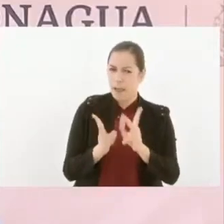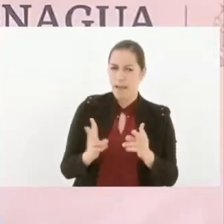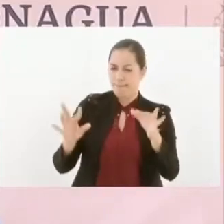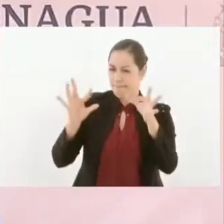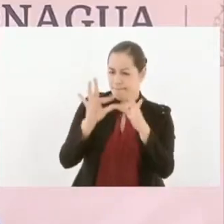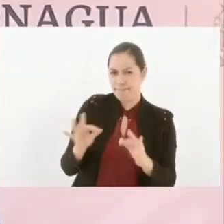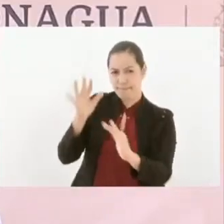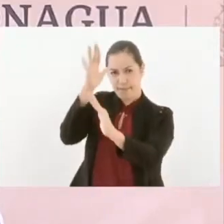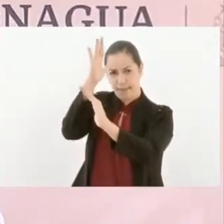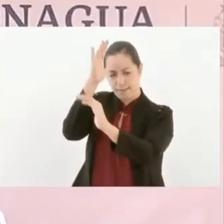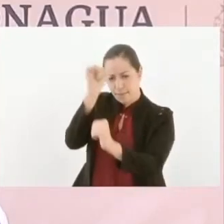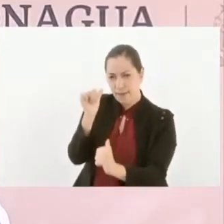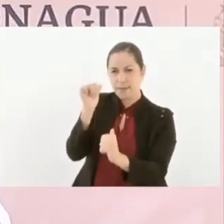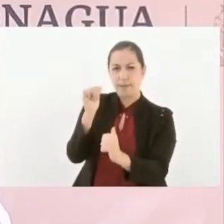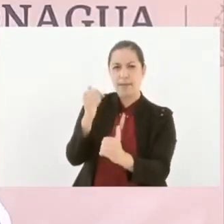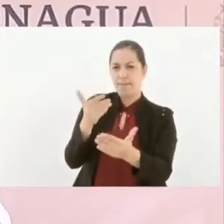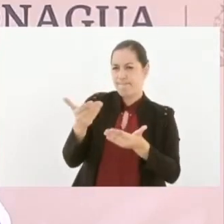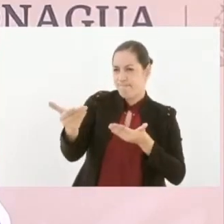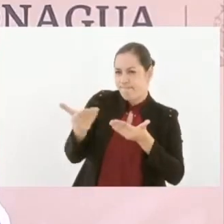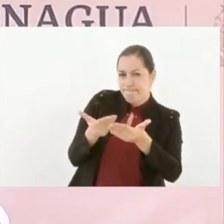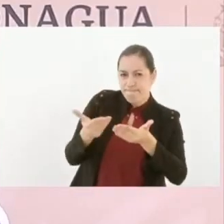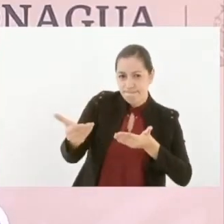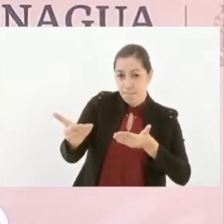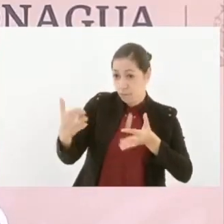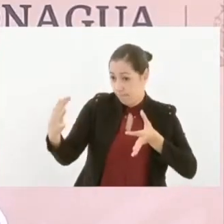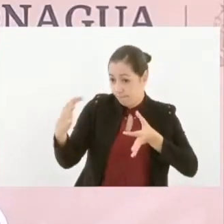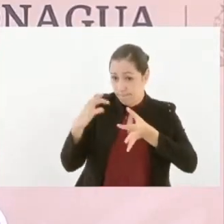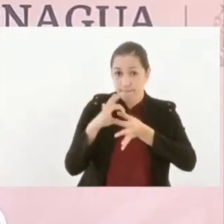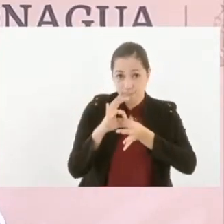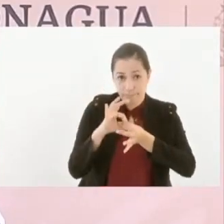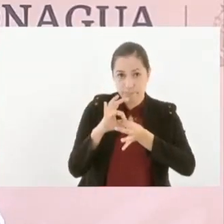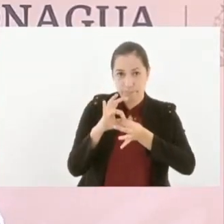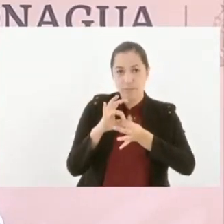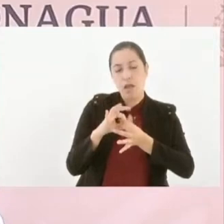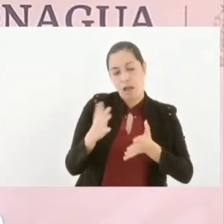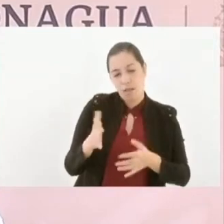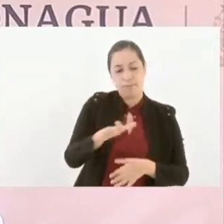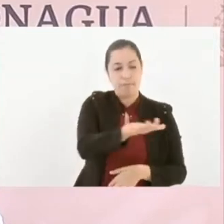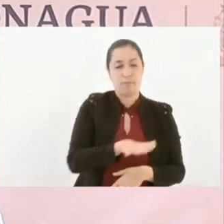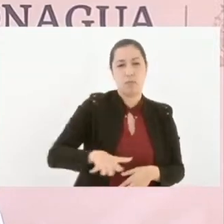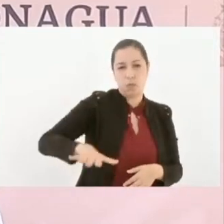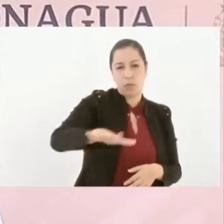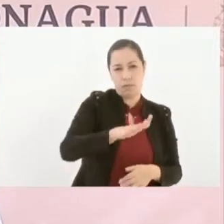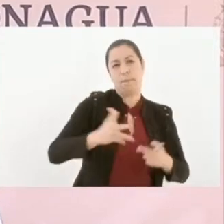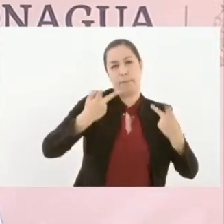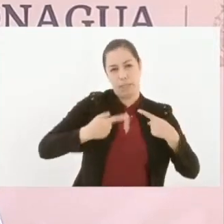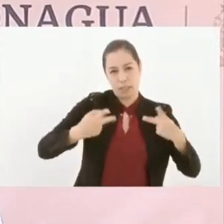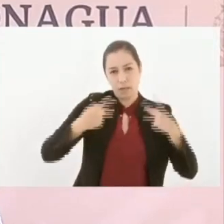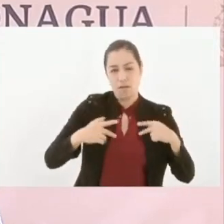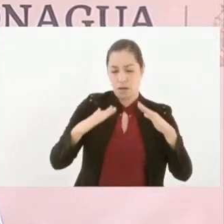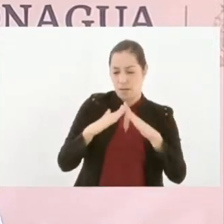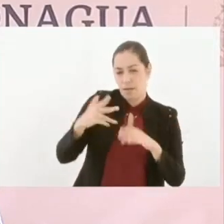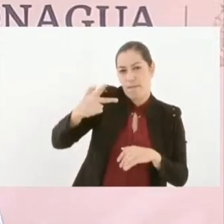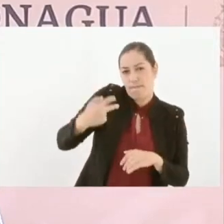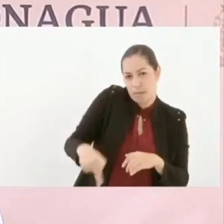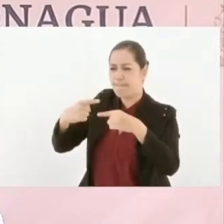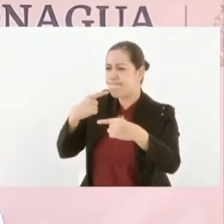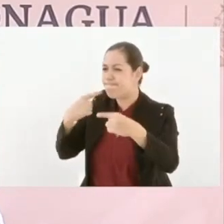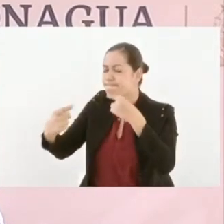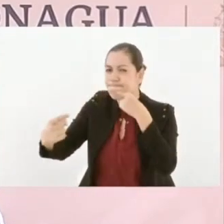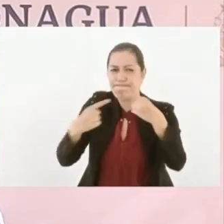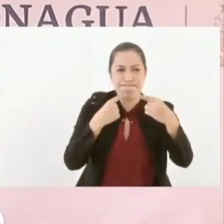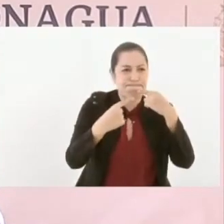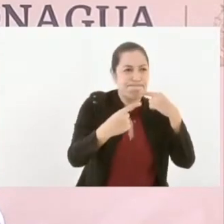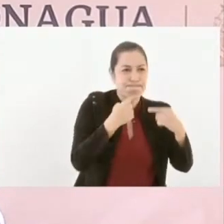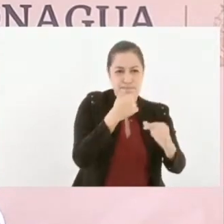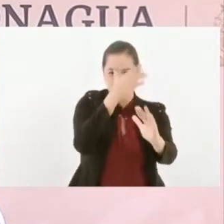conciliación con los productores, ejidatarios, pequeños propietarios.